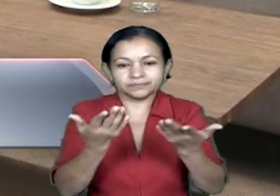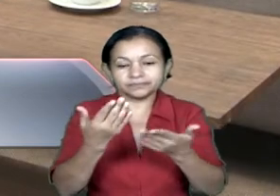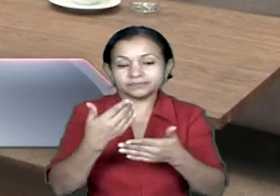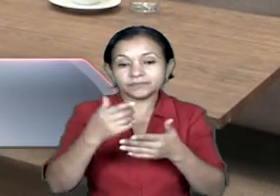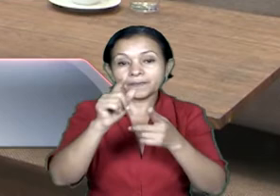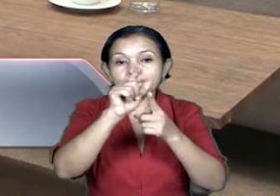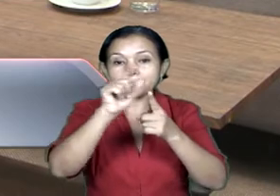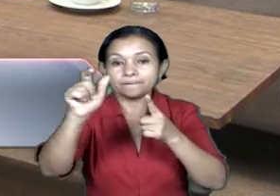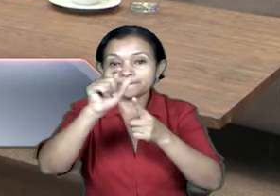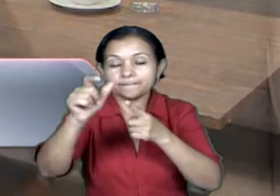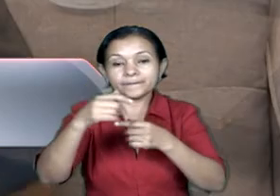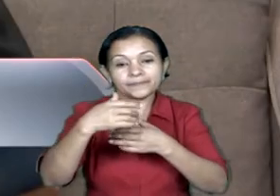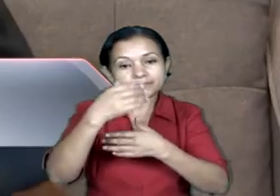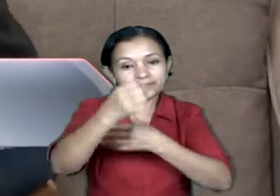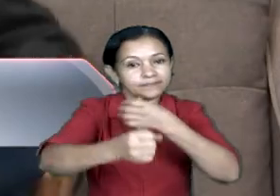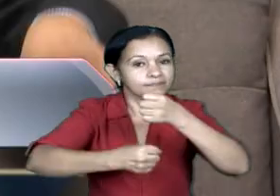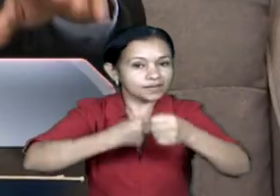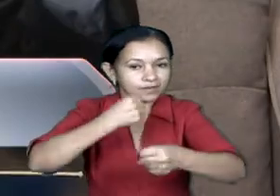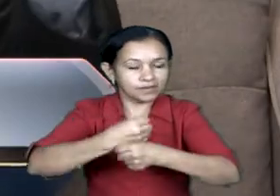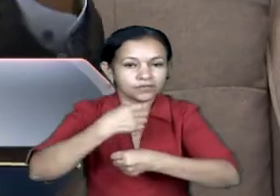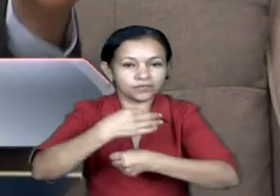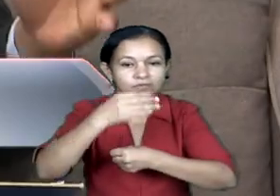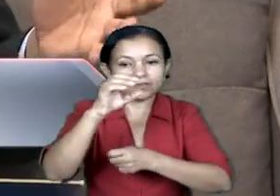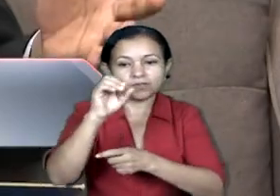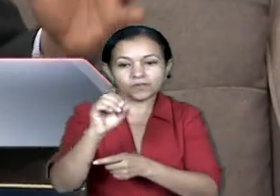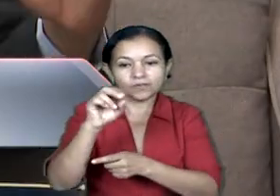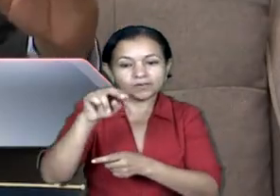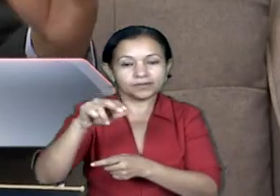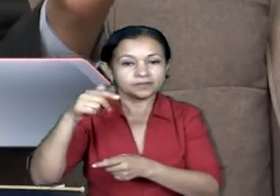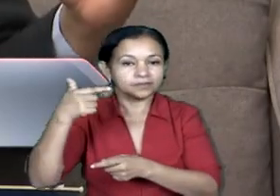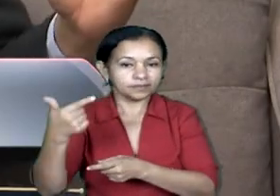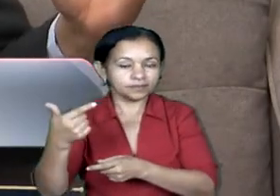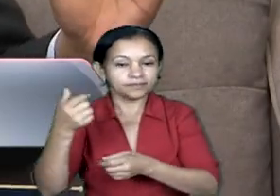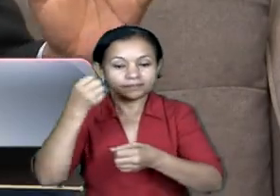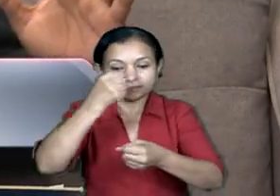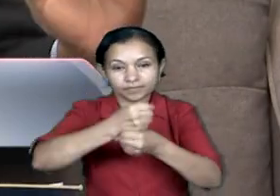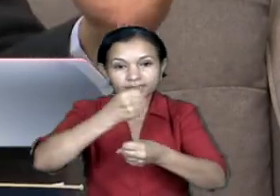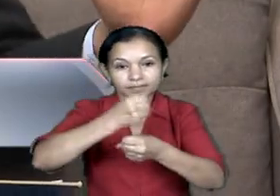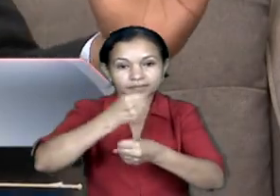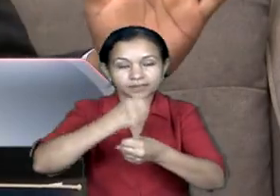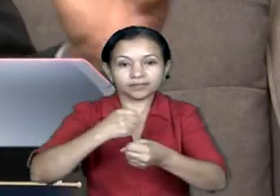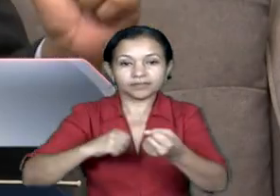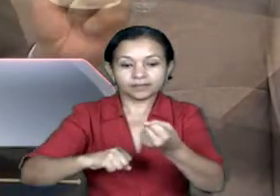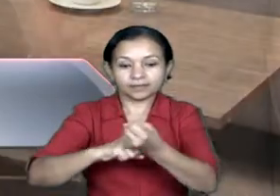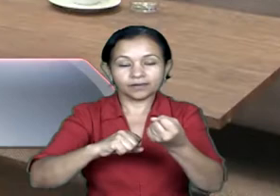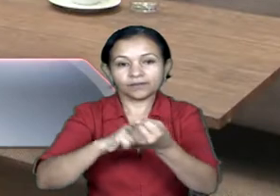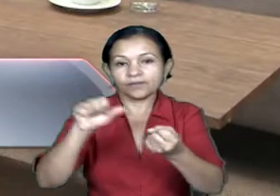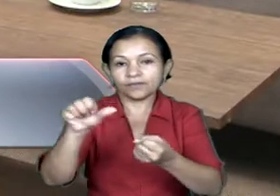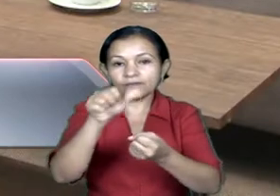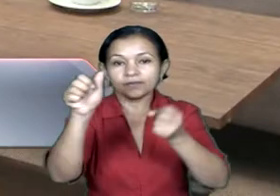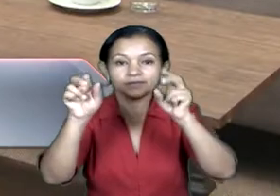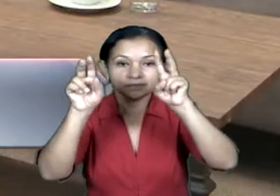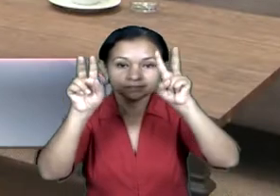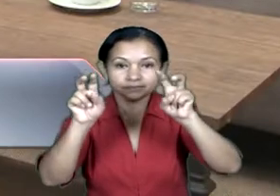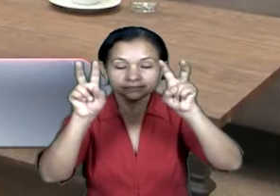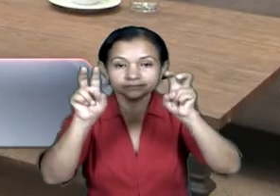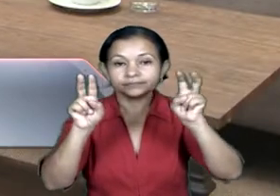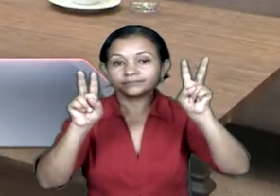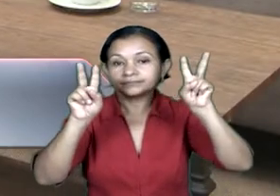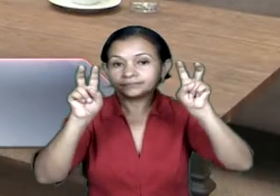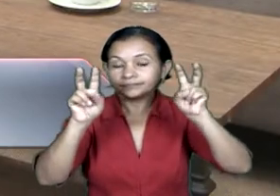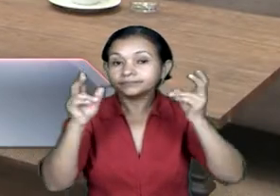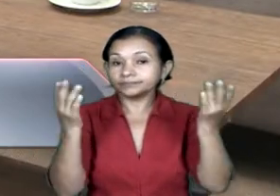en los próximos meses y en los próximos años, uh-huh, también la ONG taiwanesa van a trabajar también y van a apoyar en otras áreas, ¿no? También. Sí, en lo que se refiere